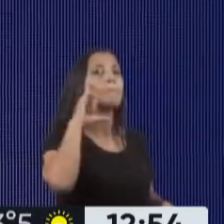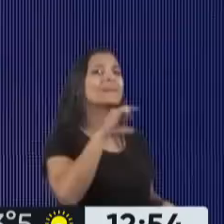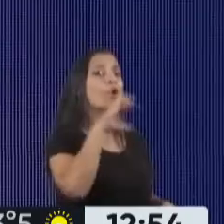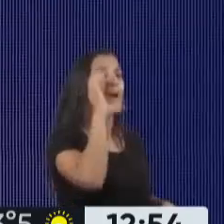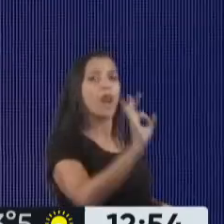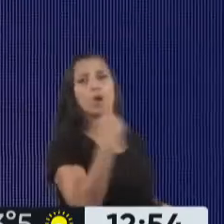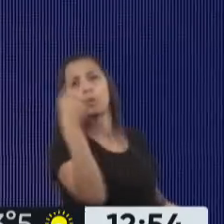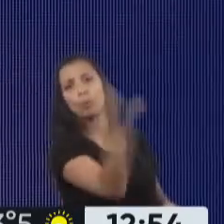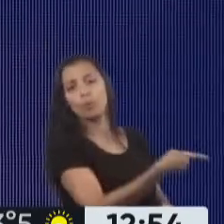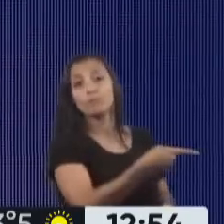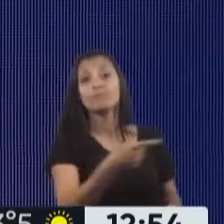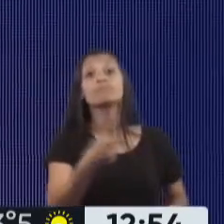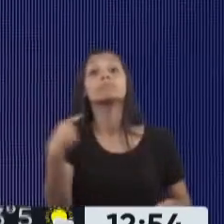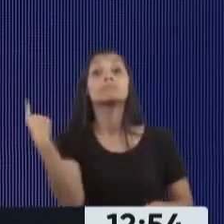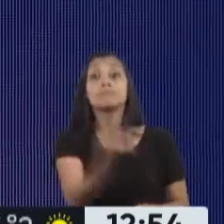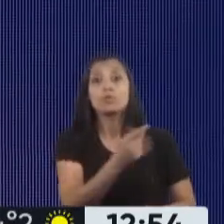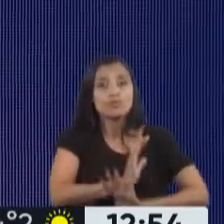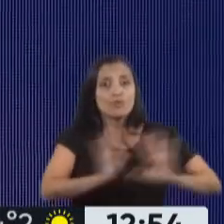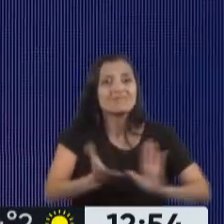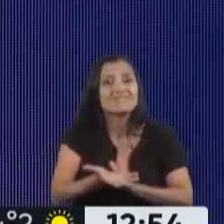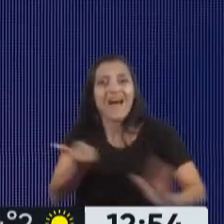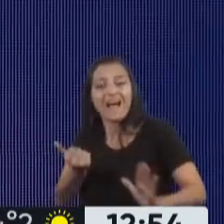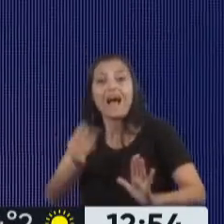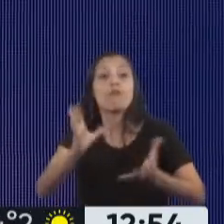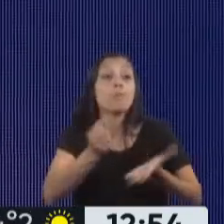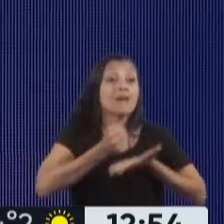que se eliminaba la contraprestación del plan.